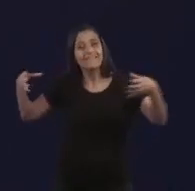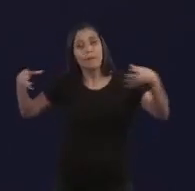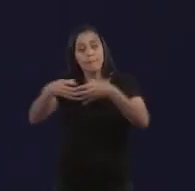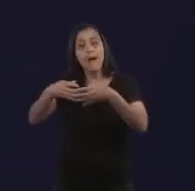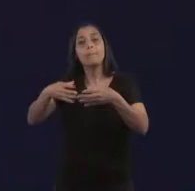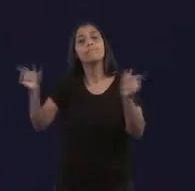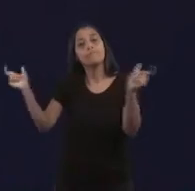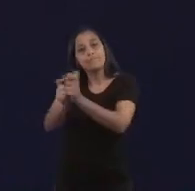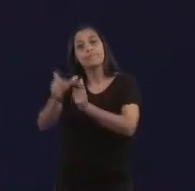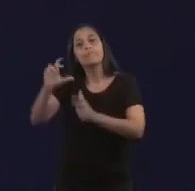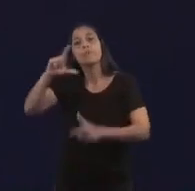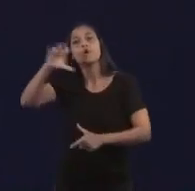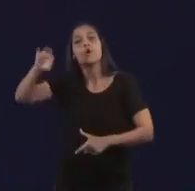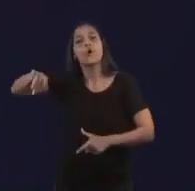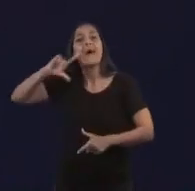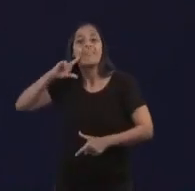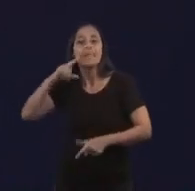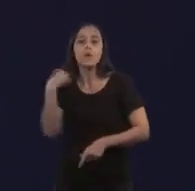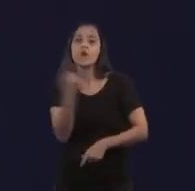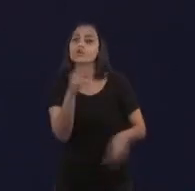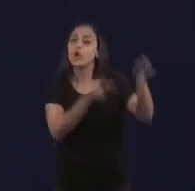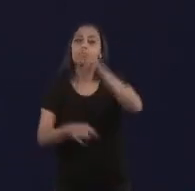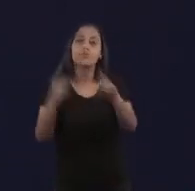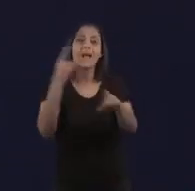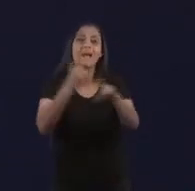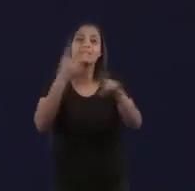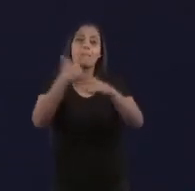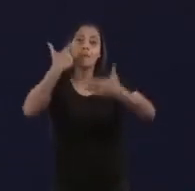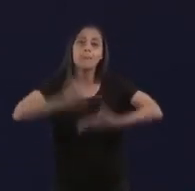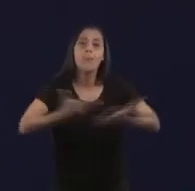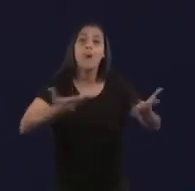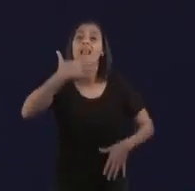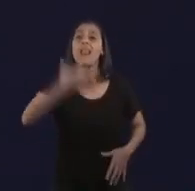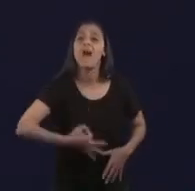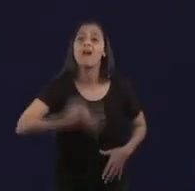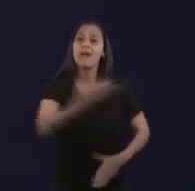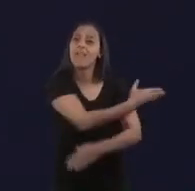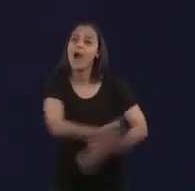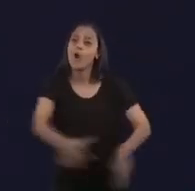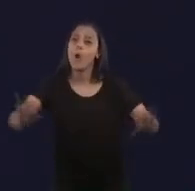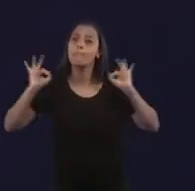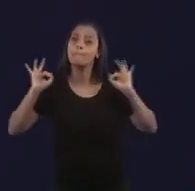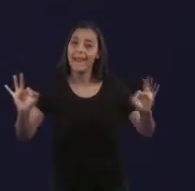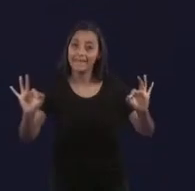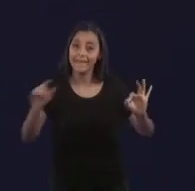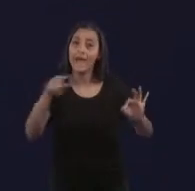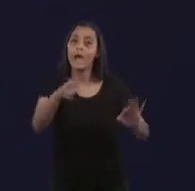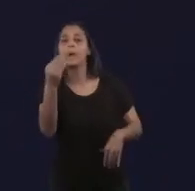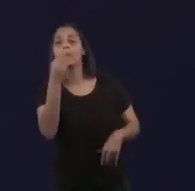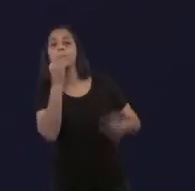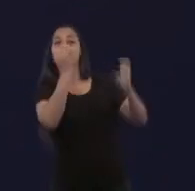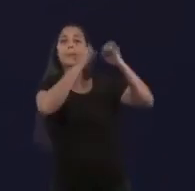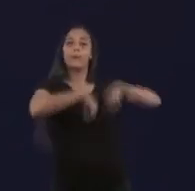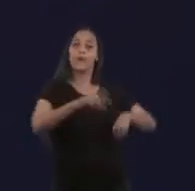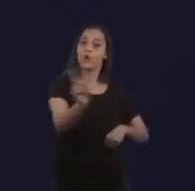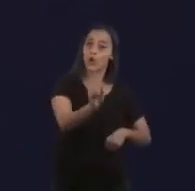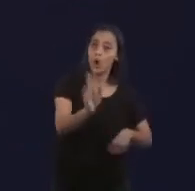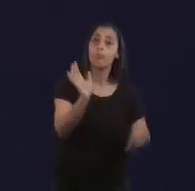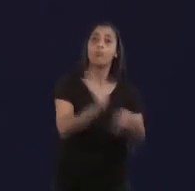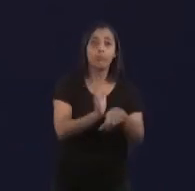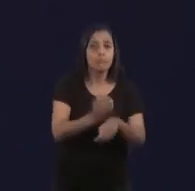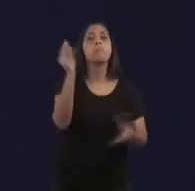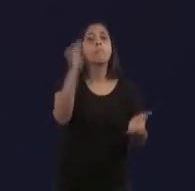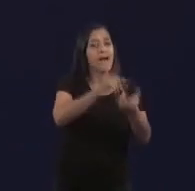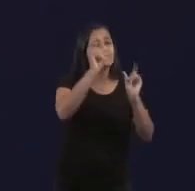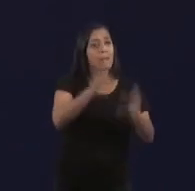siempre vamos a hacer es a que se sepa la verdad completa, y eso incluye a todos, incluso los casos